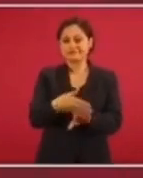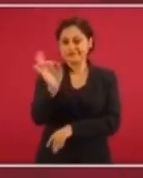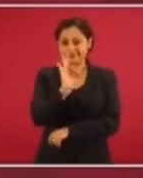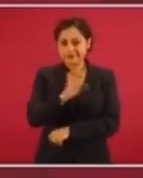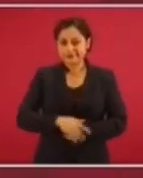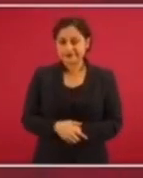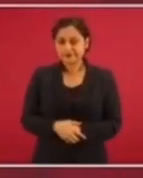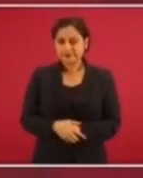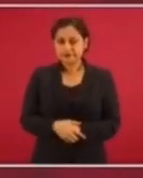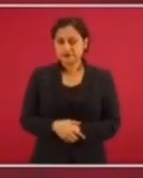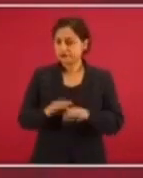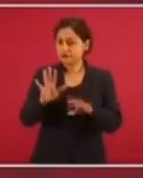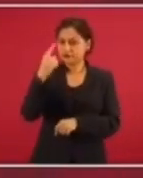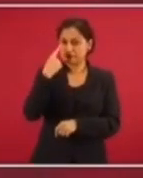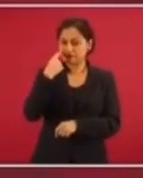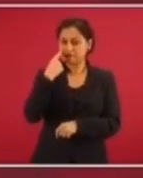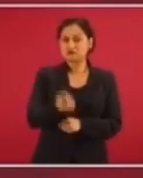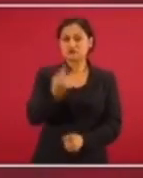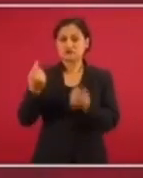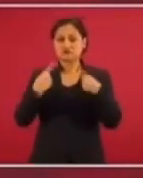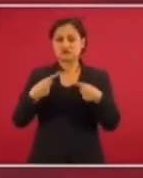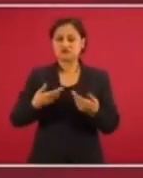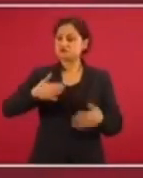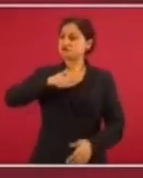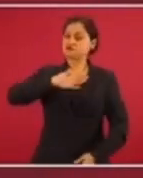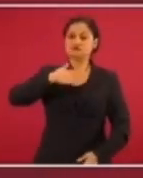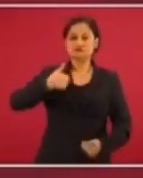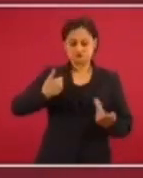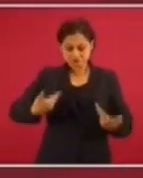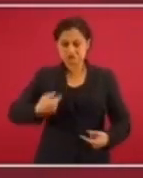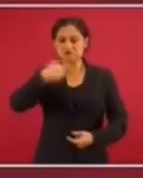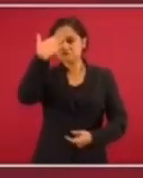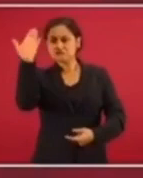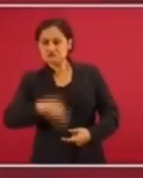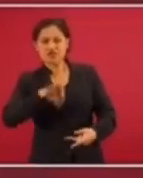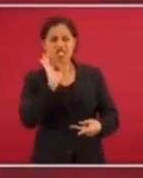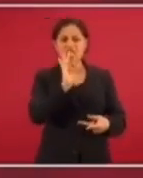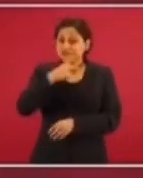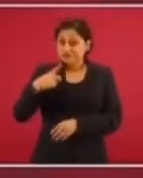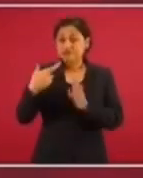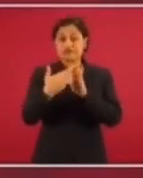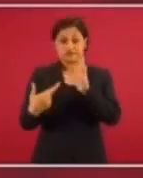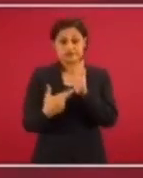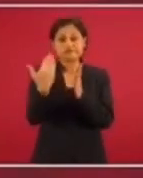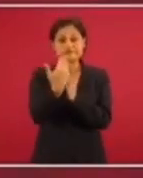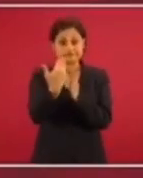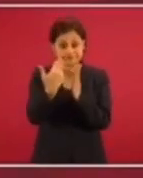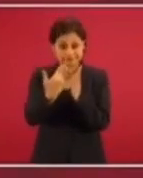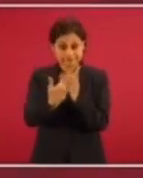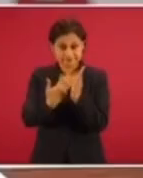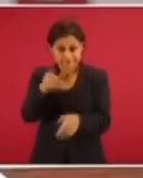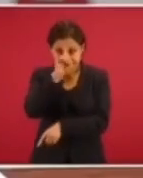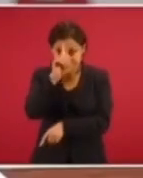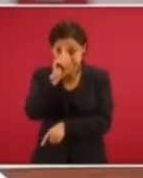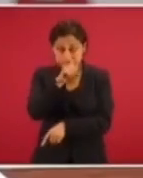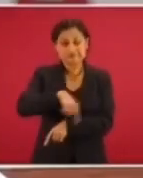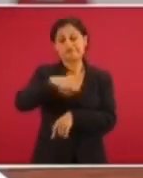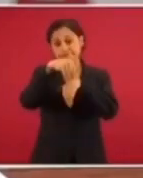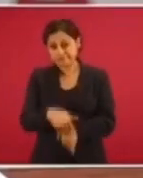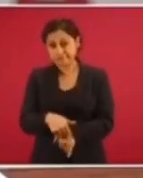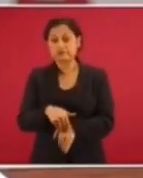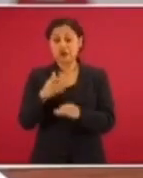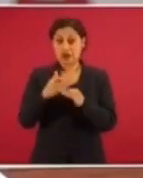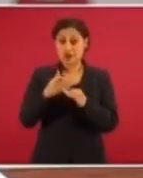Más o menos. Tenemos que evitar el protagonismo, el amarillismo y, desde luego, las mentiras, las falsedades. Ya la mayoría de los adultos